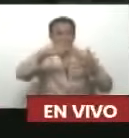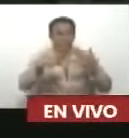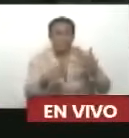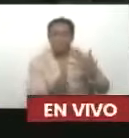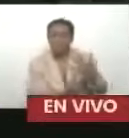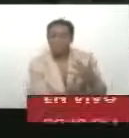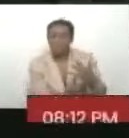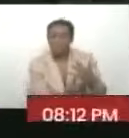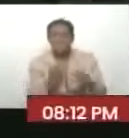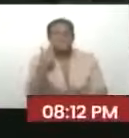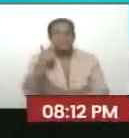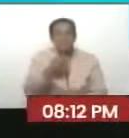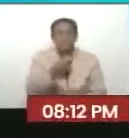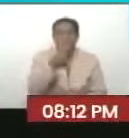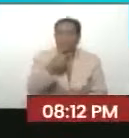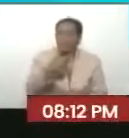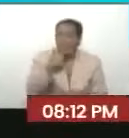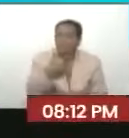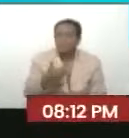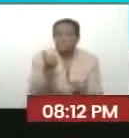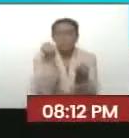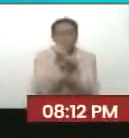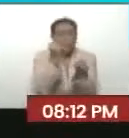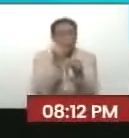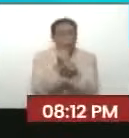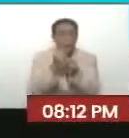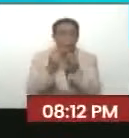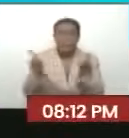Y mira qué belleza, mira qué milagro.